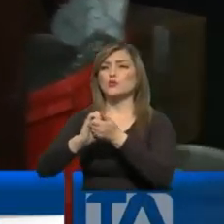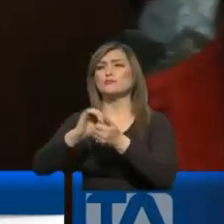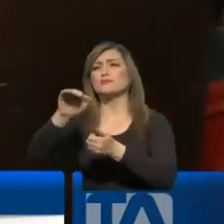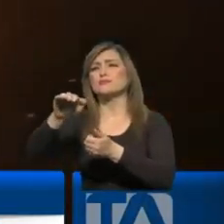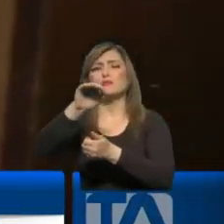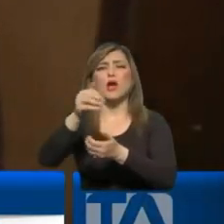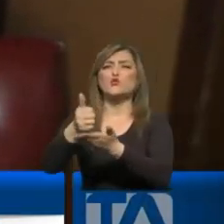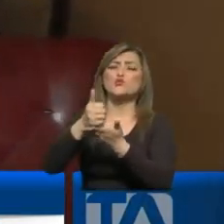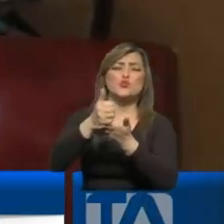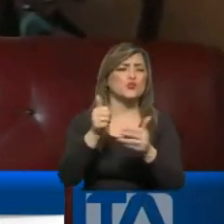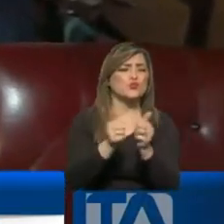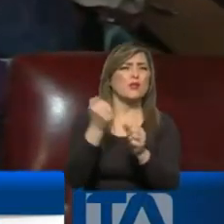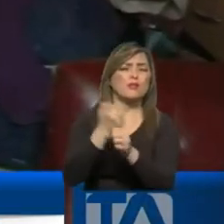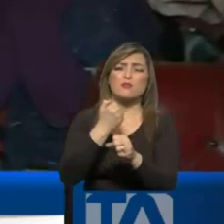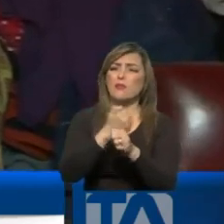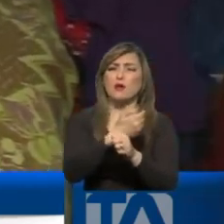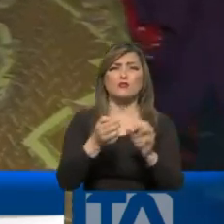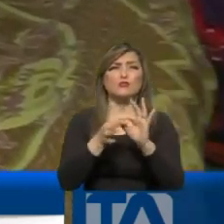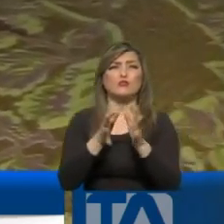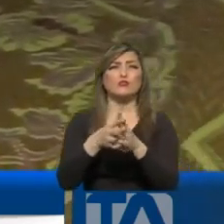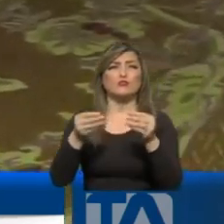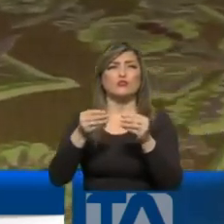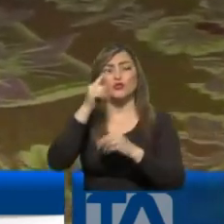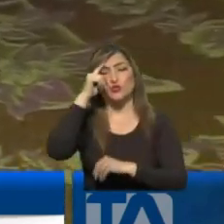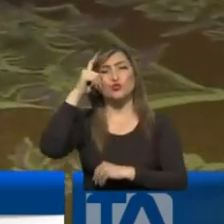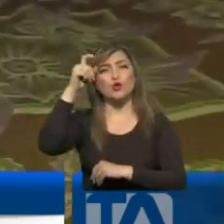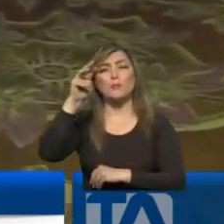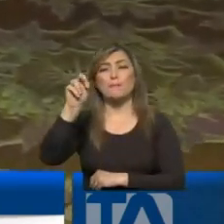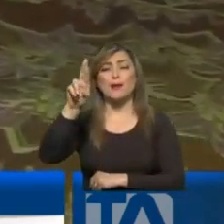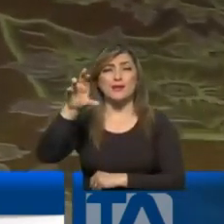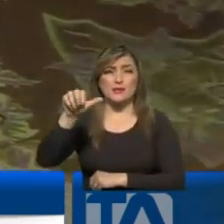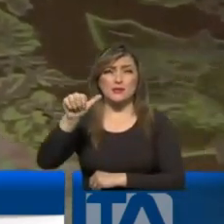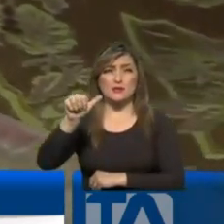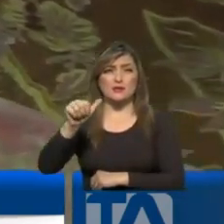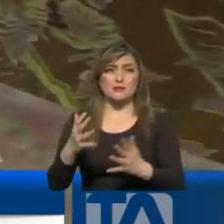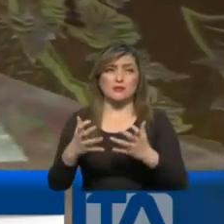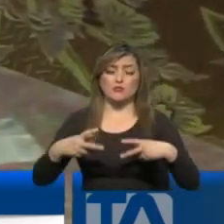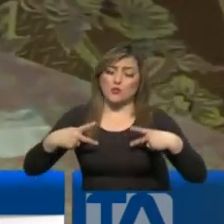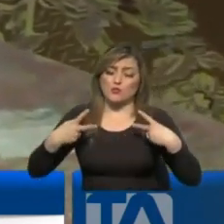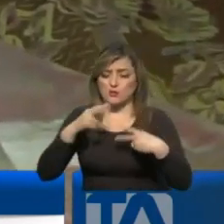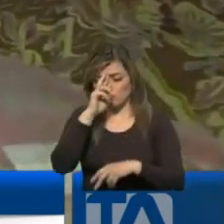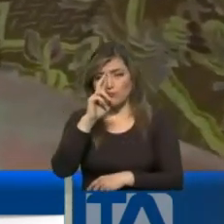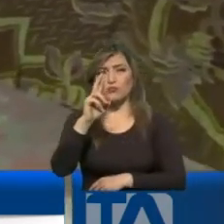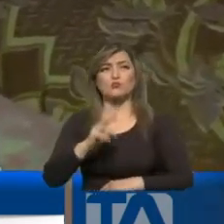que puedan unirse a esta noble causa y cumplir con el sueño de Mariita de tener una vivienda digna,